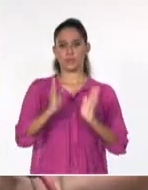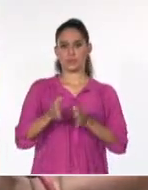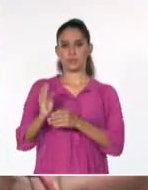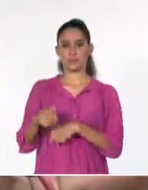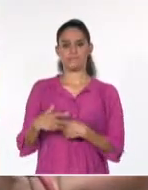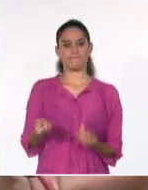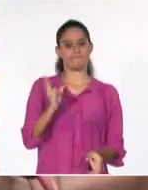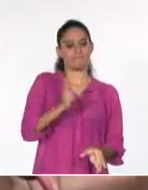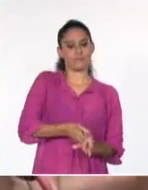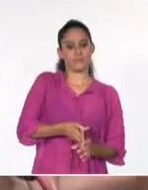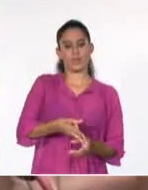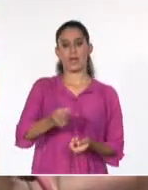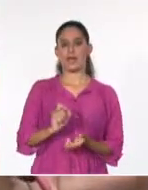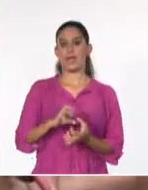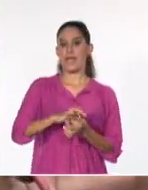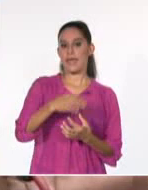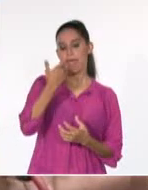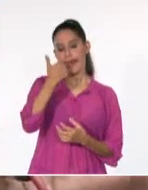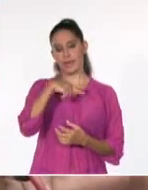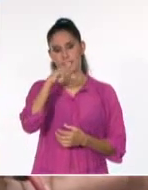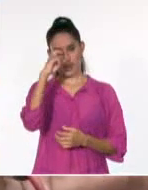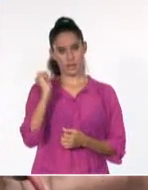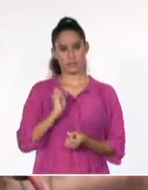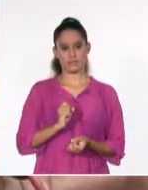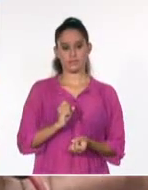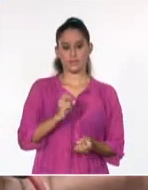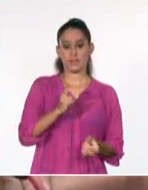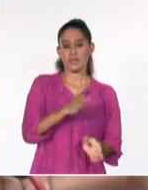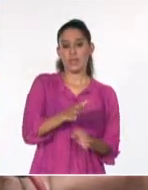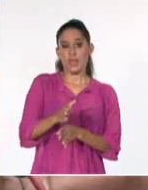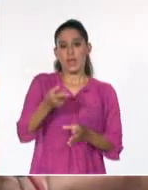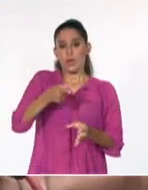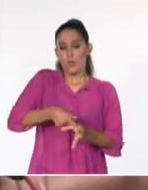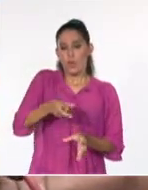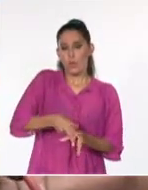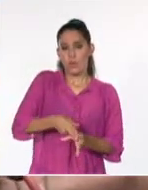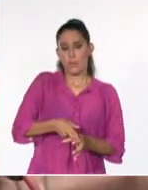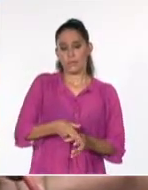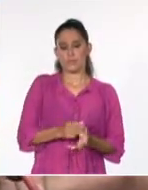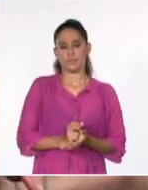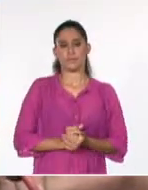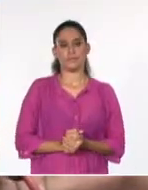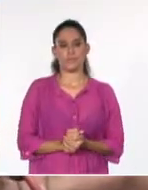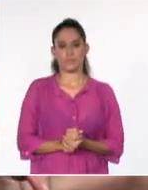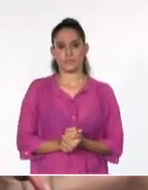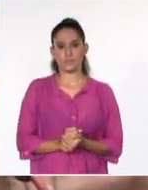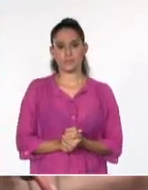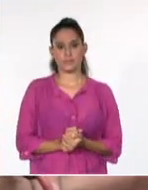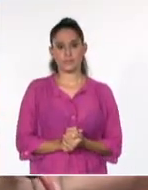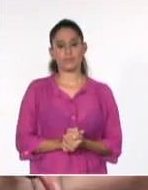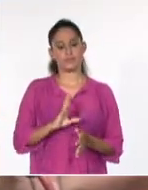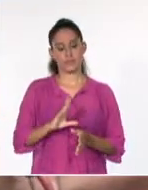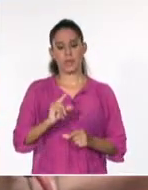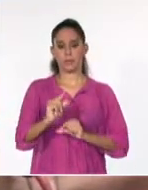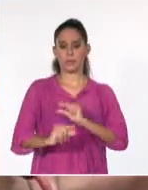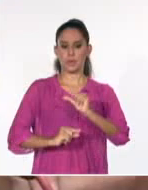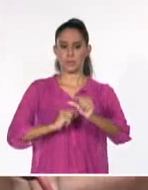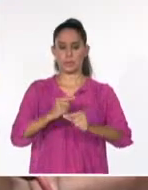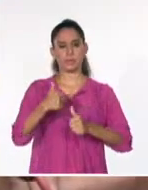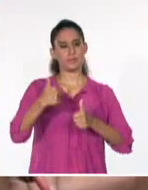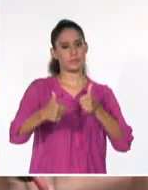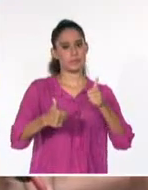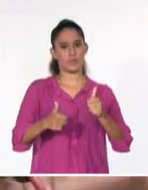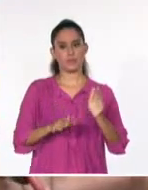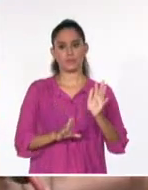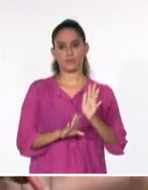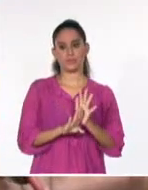fundamental. Y el tema del combustible, la generación distribuida también ha tenido un comportamiento progresivo a la mejoría, y eso